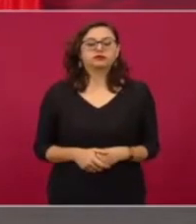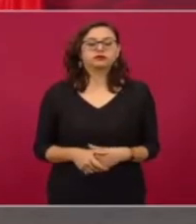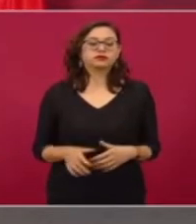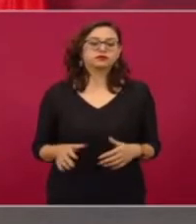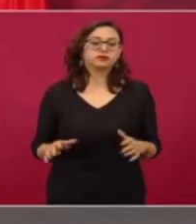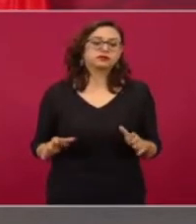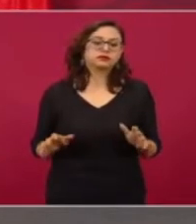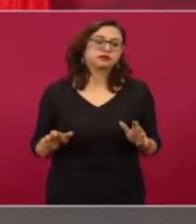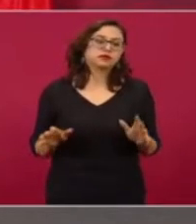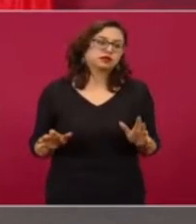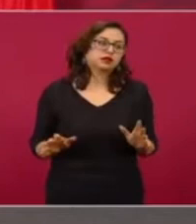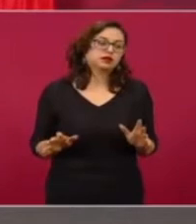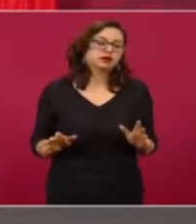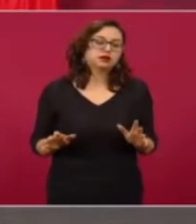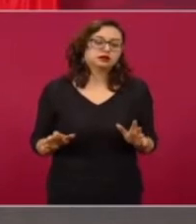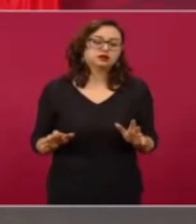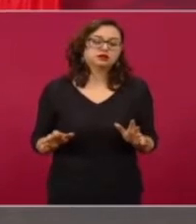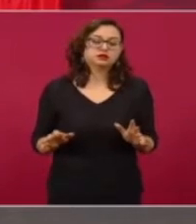este